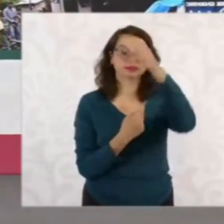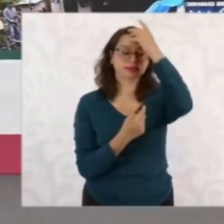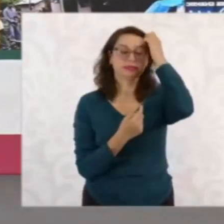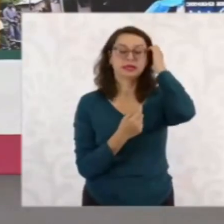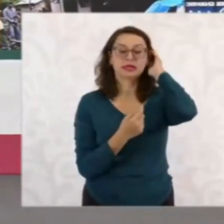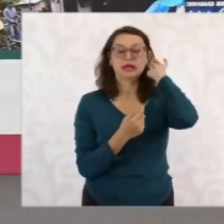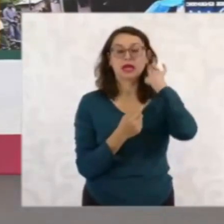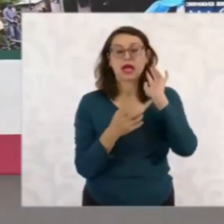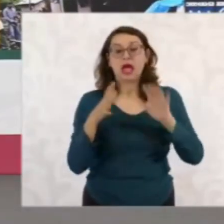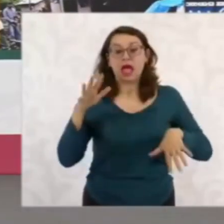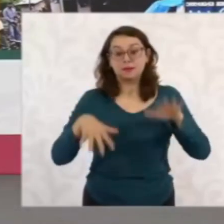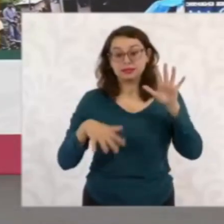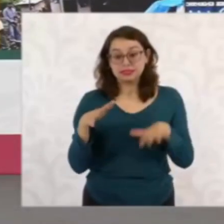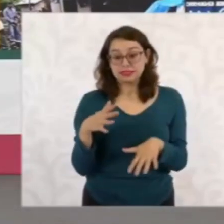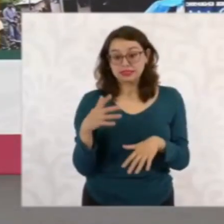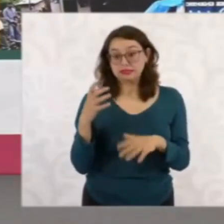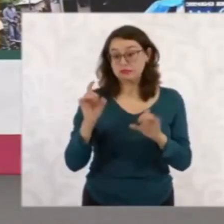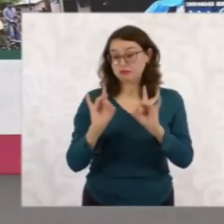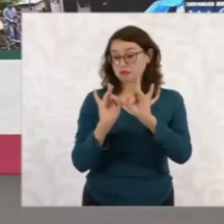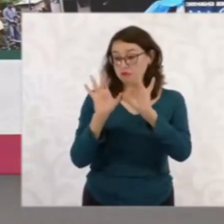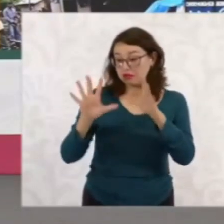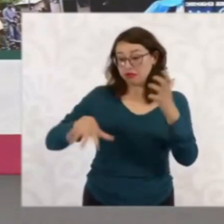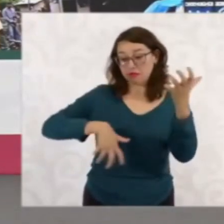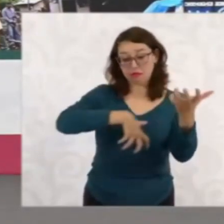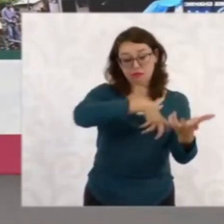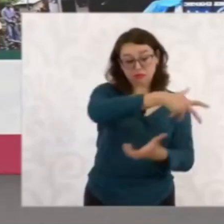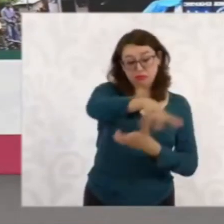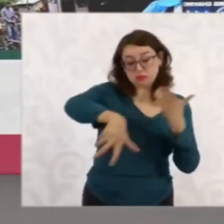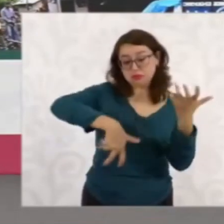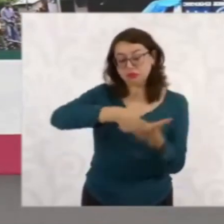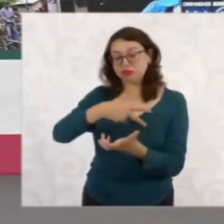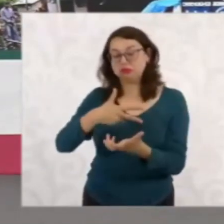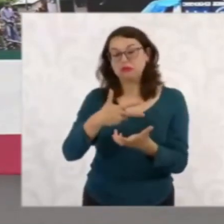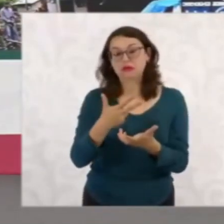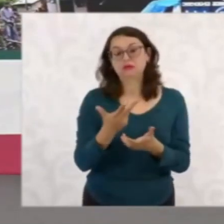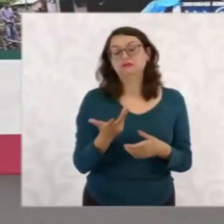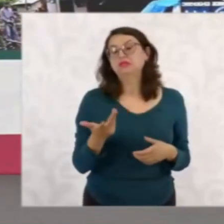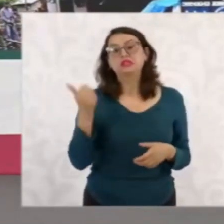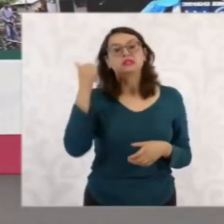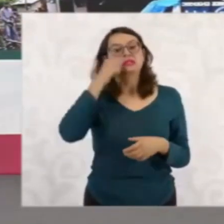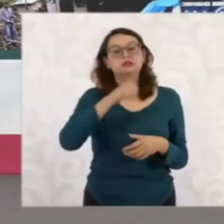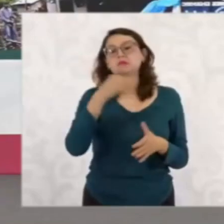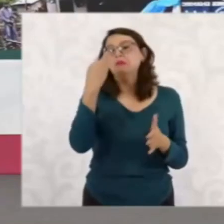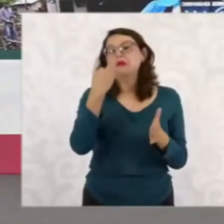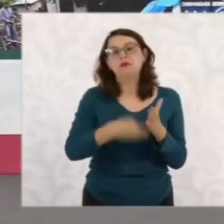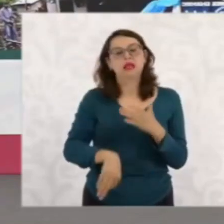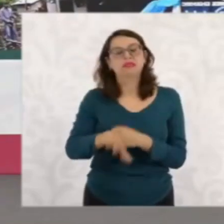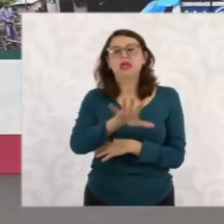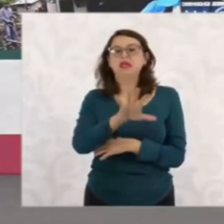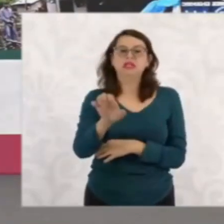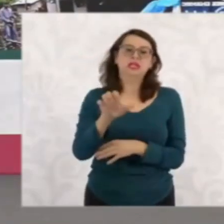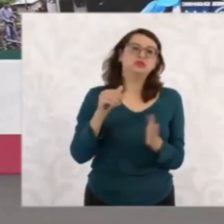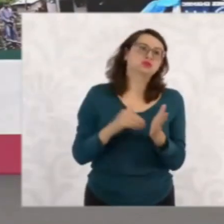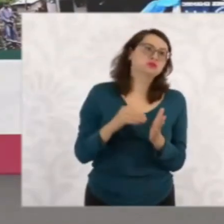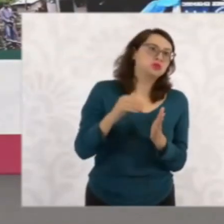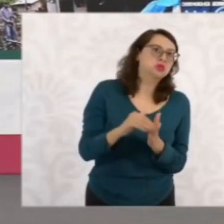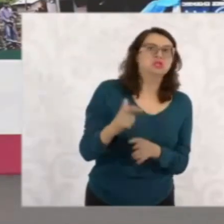por lo menos de unos 500 millones de pesos. O sea, no bajaban de 500 millones. Cada evento tenía